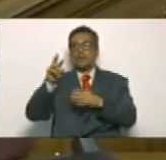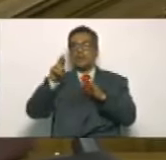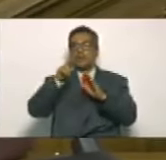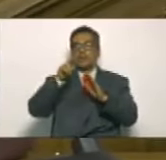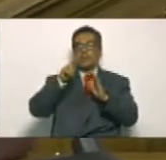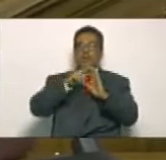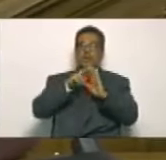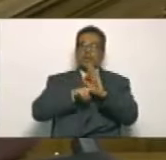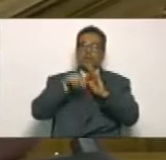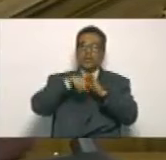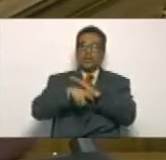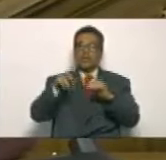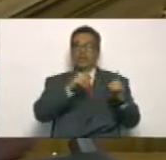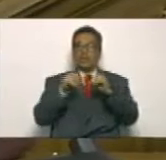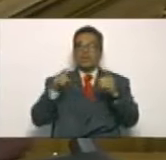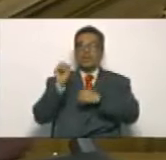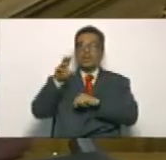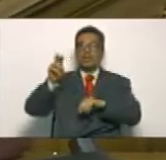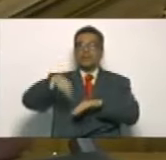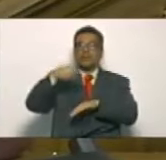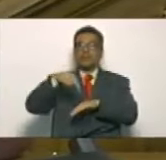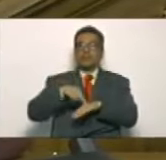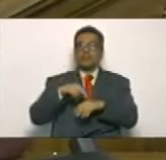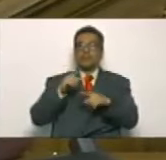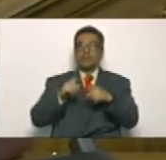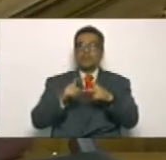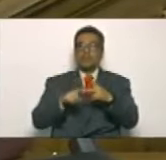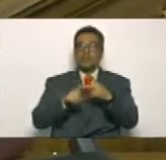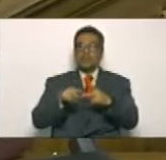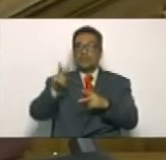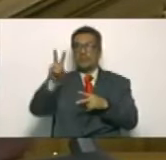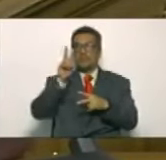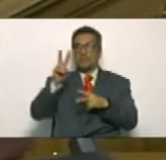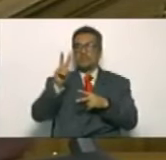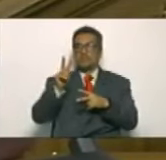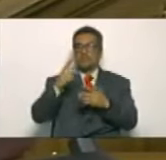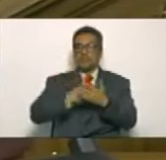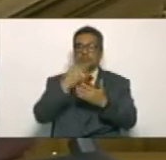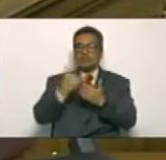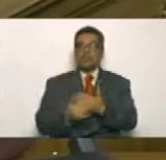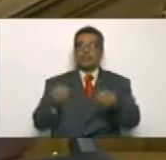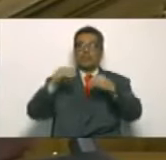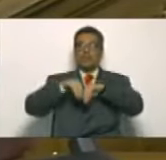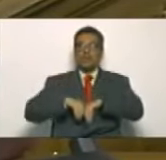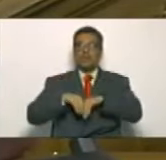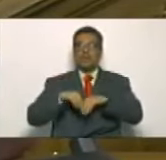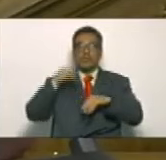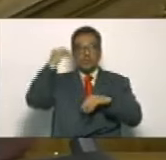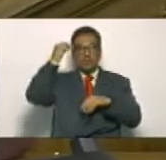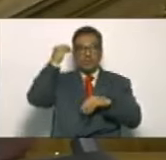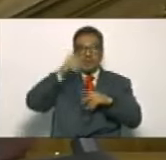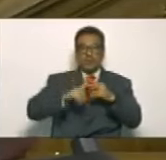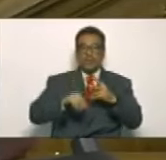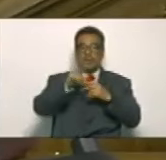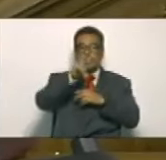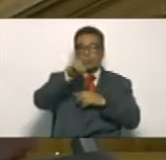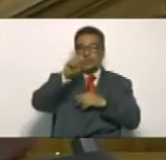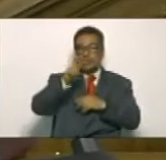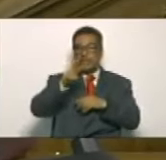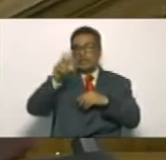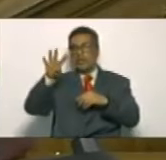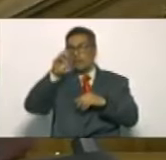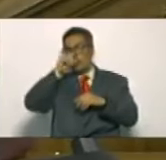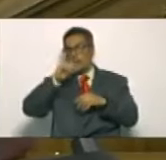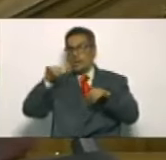Reglamento Interior y de Debates de la Asamblea Nacional. Punto número 2, proyecto de acuerdo en conmemoración del